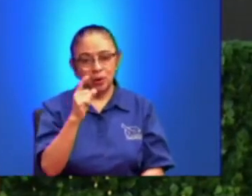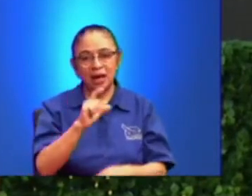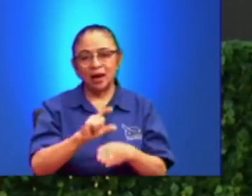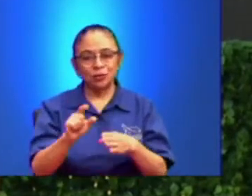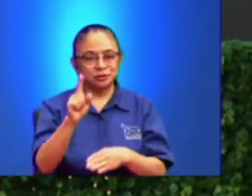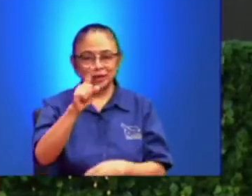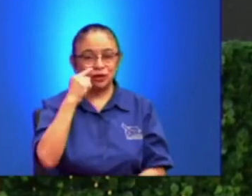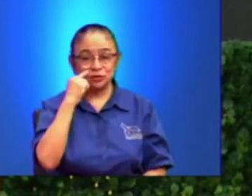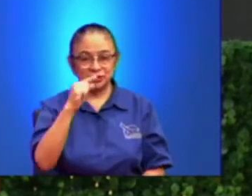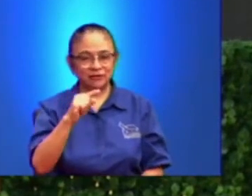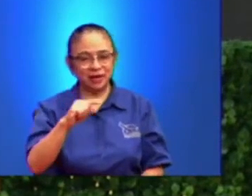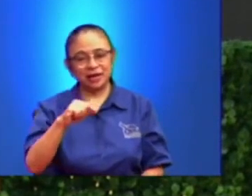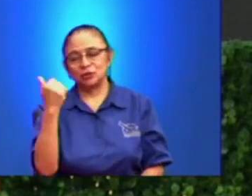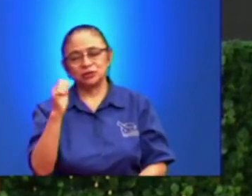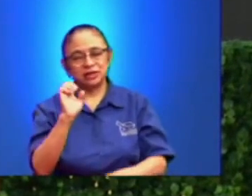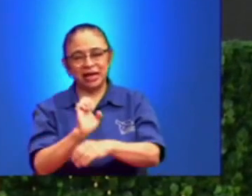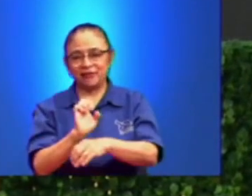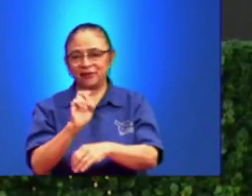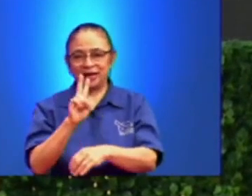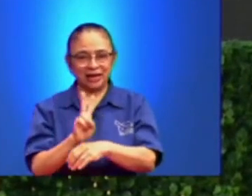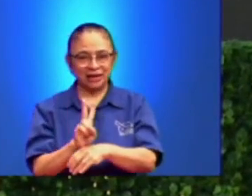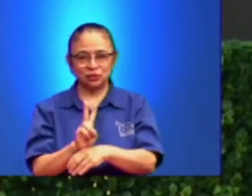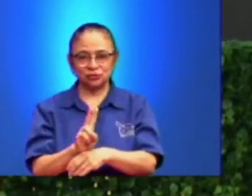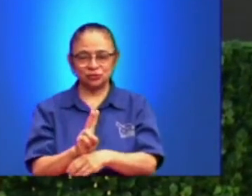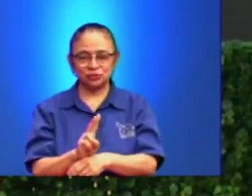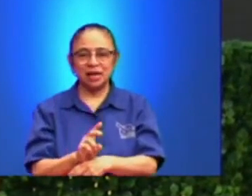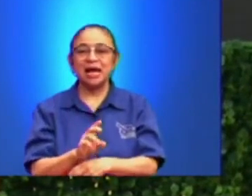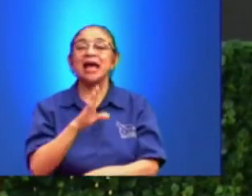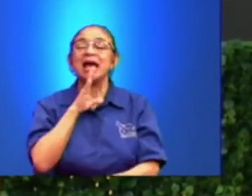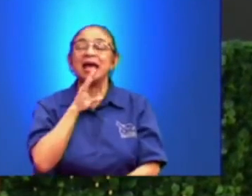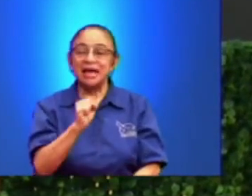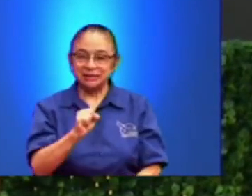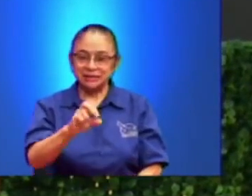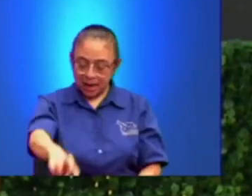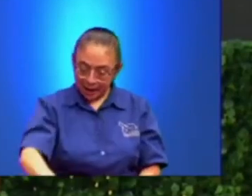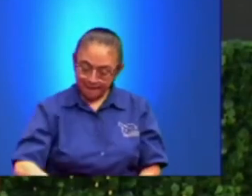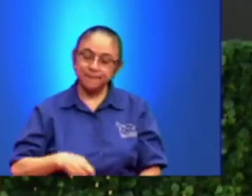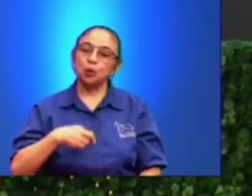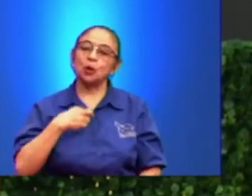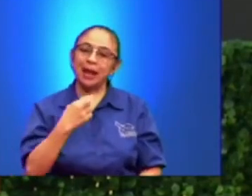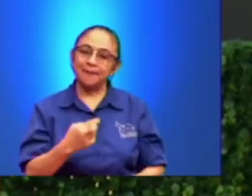aparece en los evangelios y es la proclama